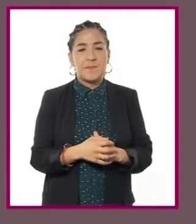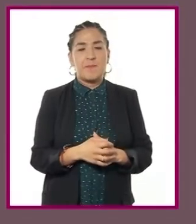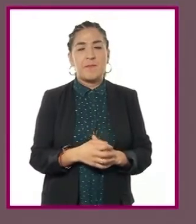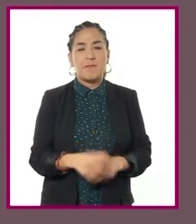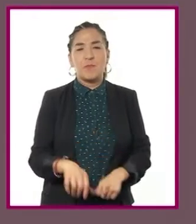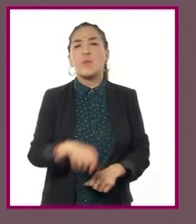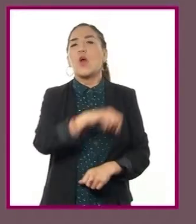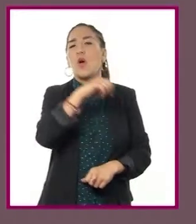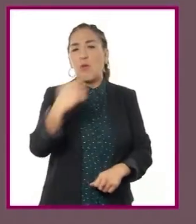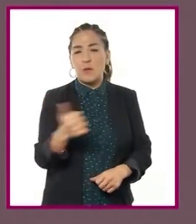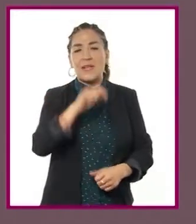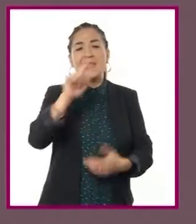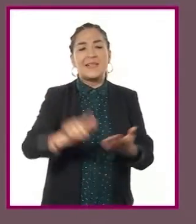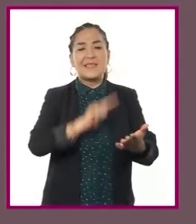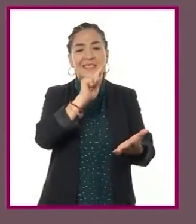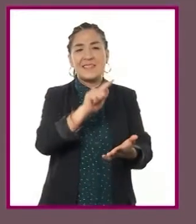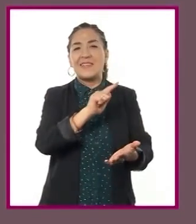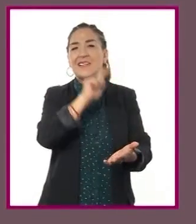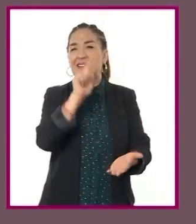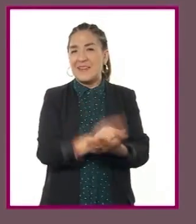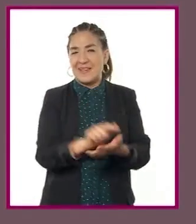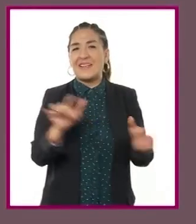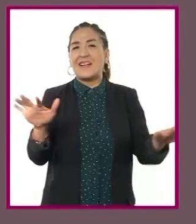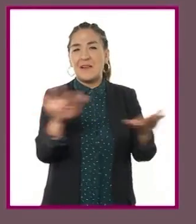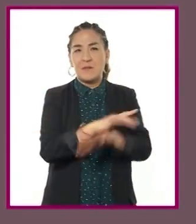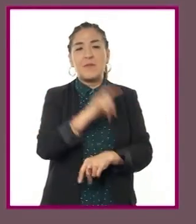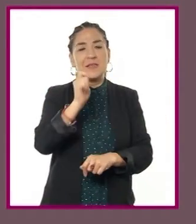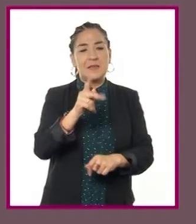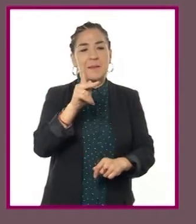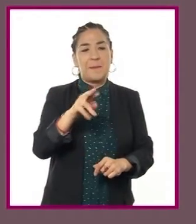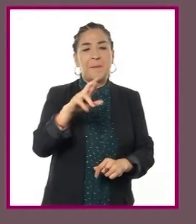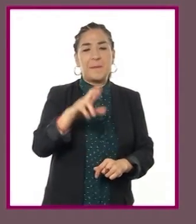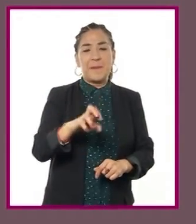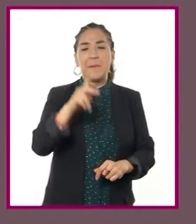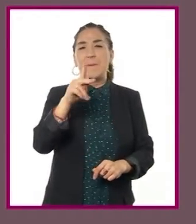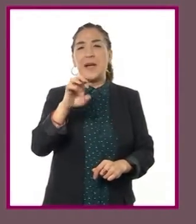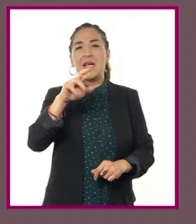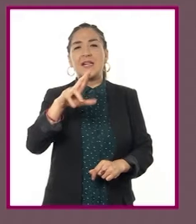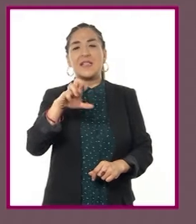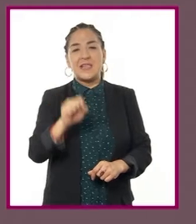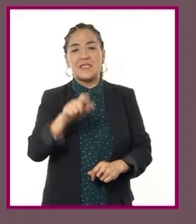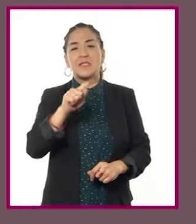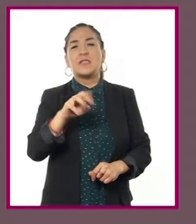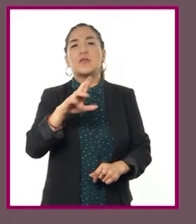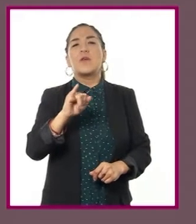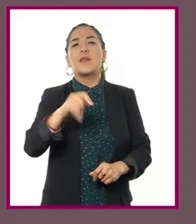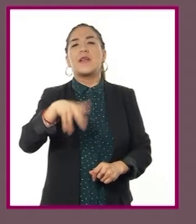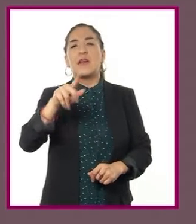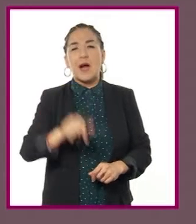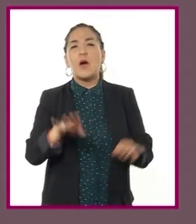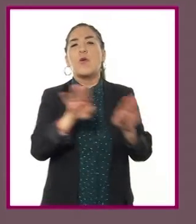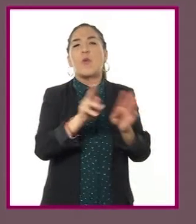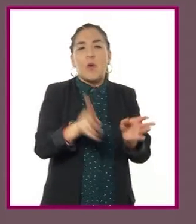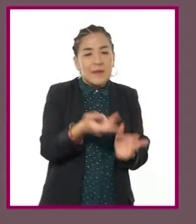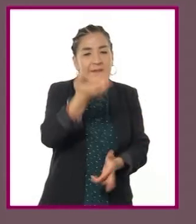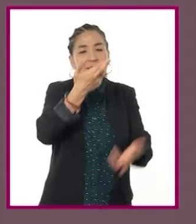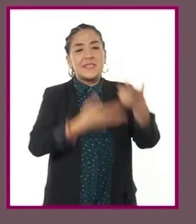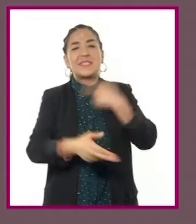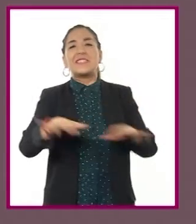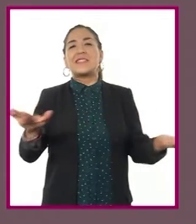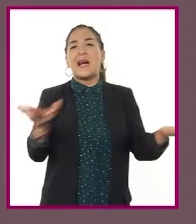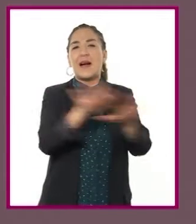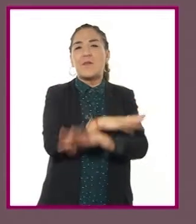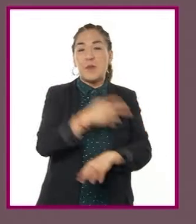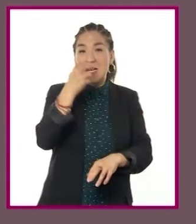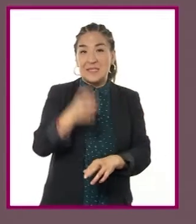La otra gran reforma de Gorbachov fue la perestroika, que significa reestructuración en ruso. Esta iniciativa